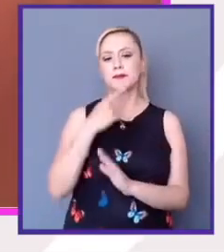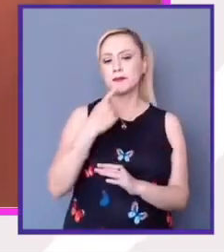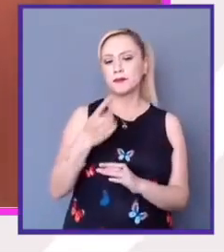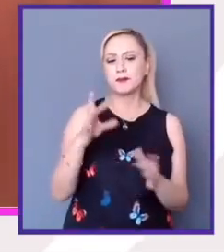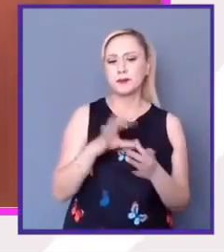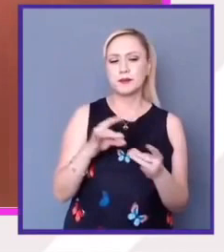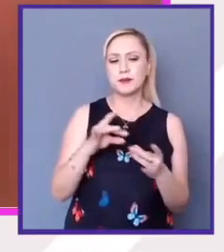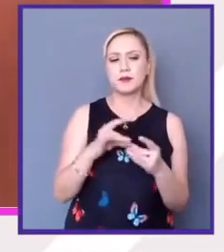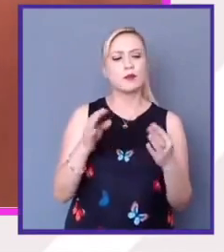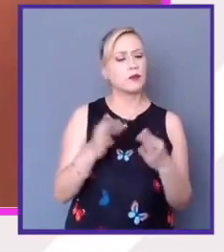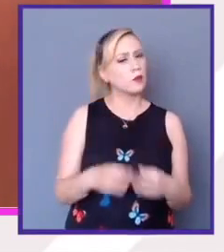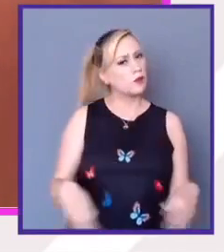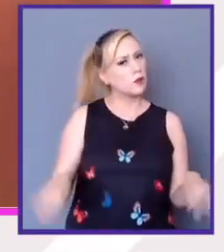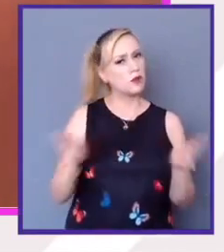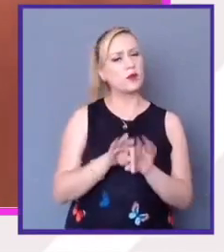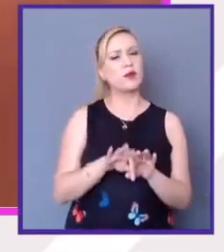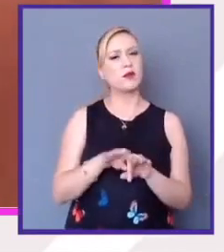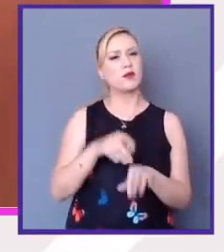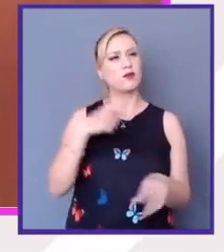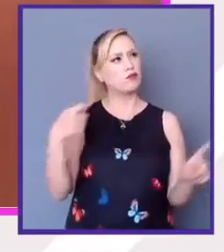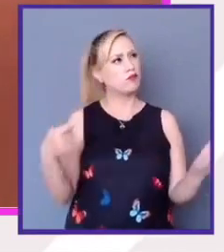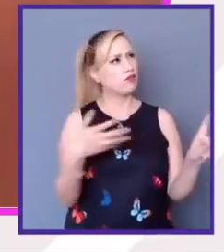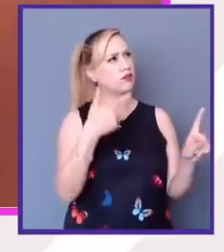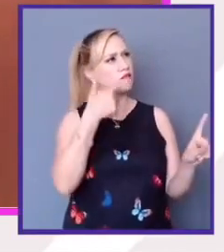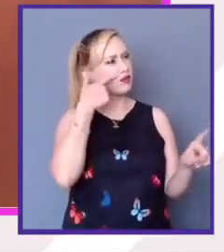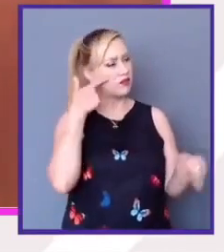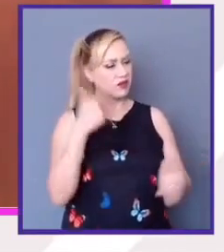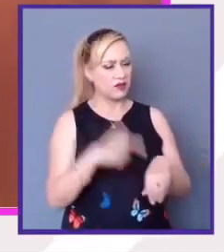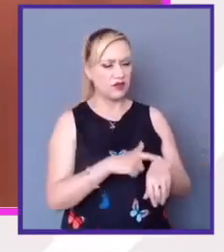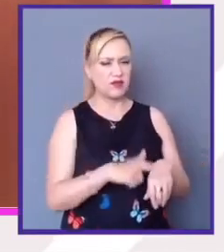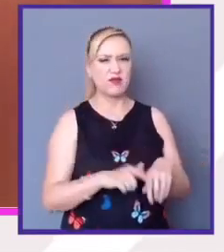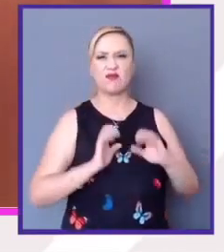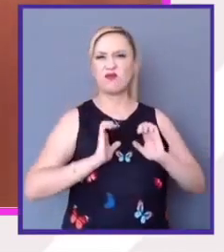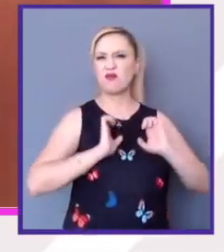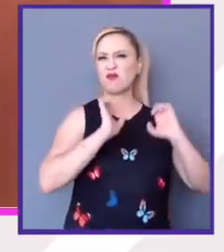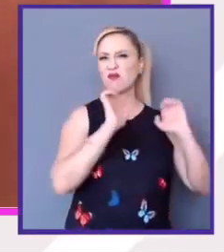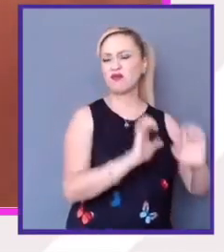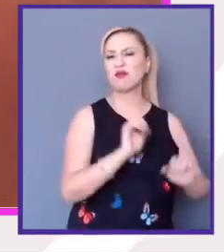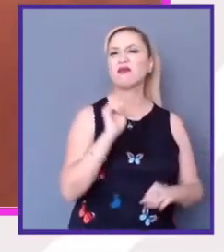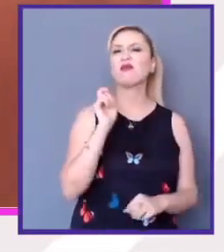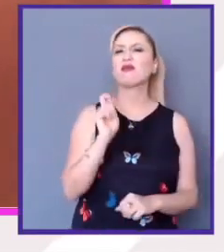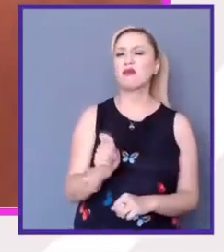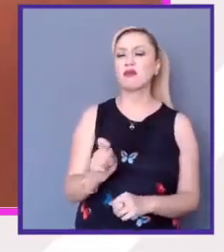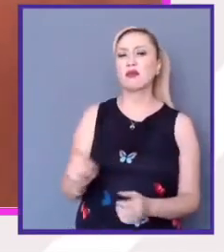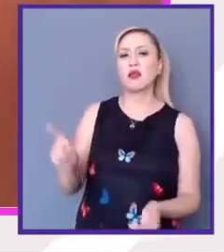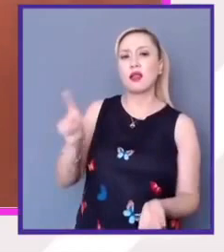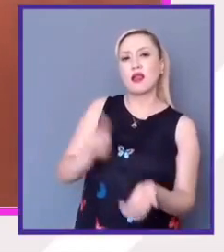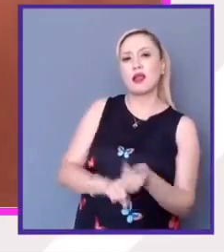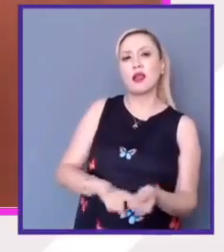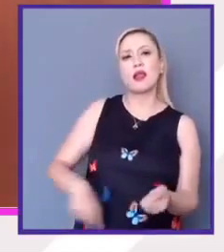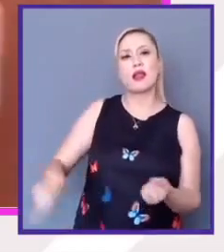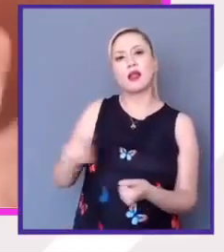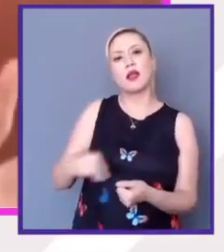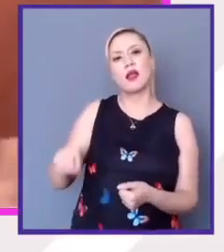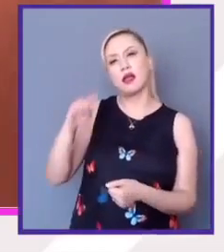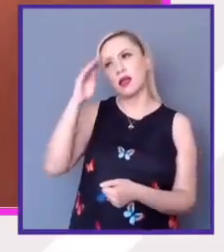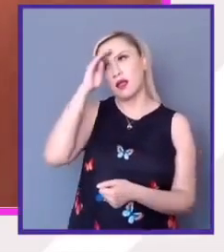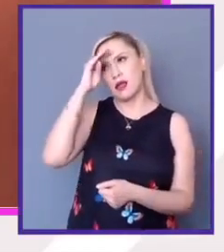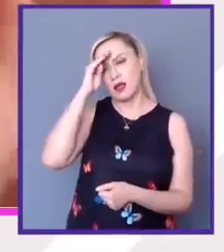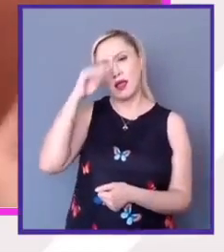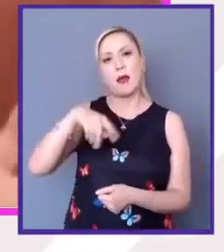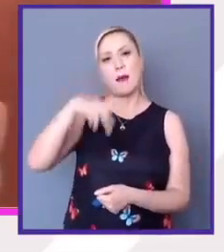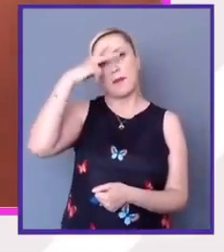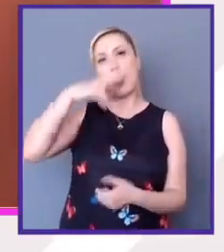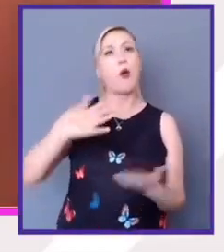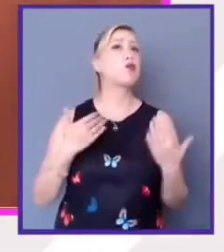es importante nombrar el racismo. El racismo sabemos que también está insertado en el ideario, ¿no? El racismo no existe en México, existe